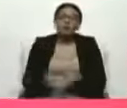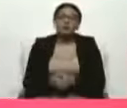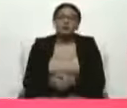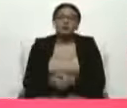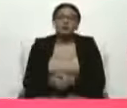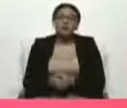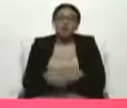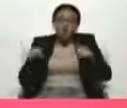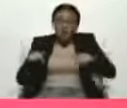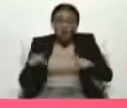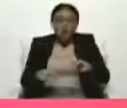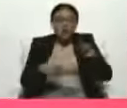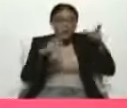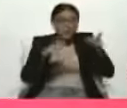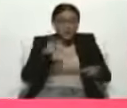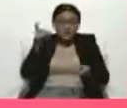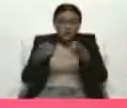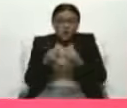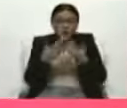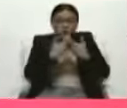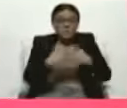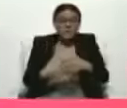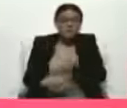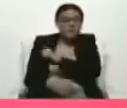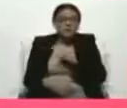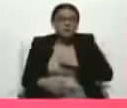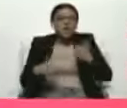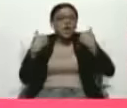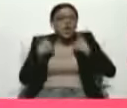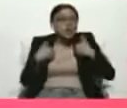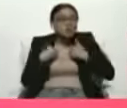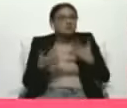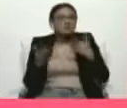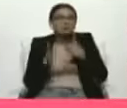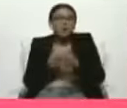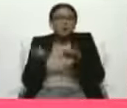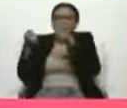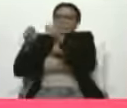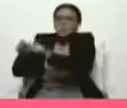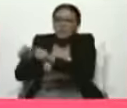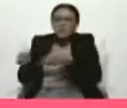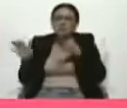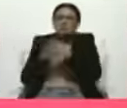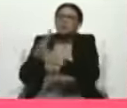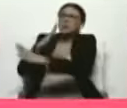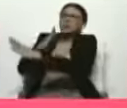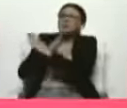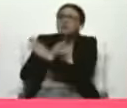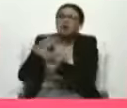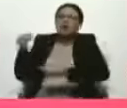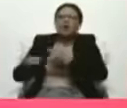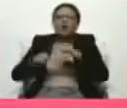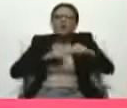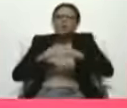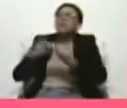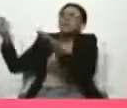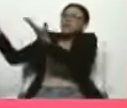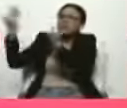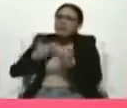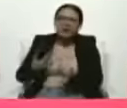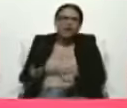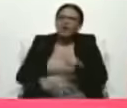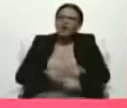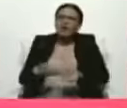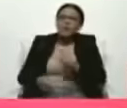Héctor seguramente tiene esos números más frescos que yo. ¿Cuántos emprendedores hay nuevos?